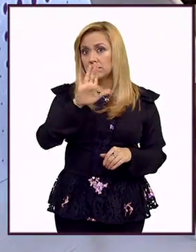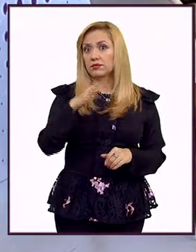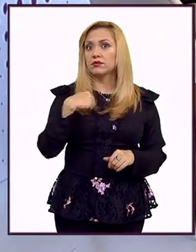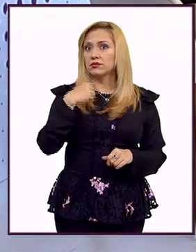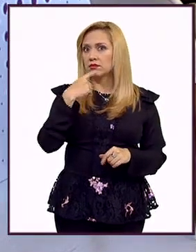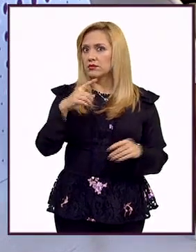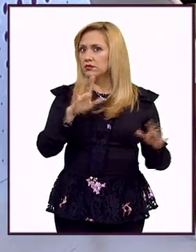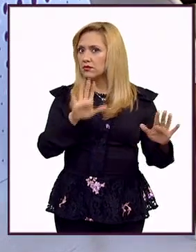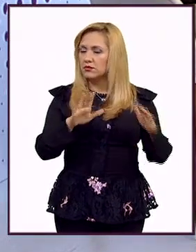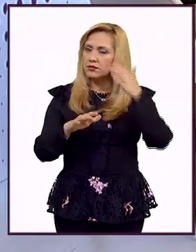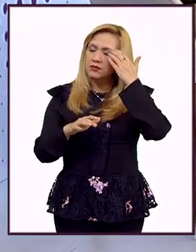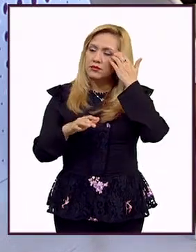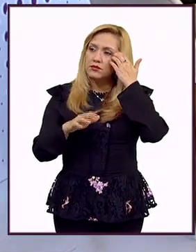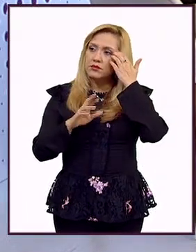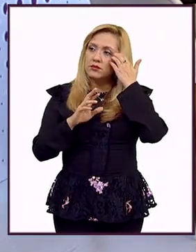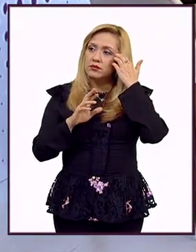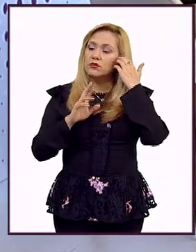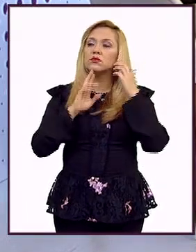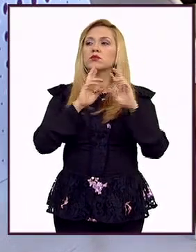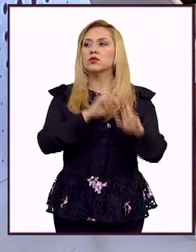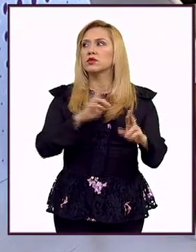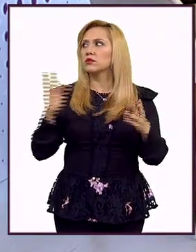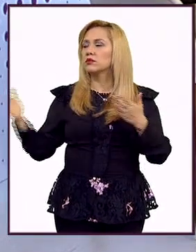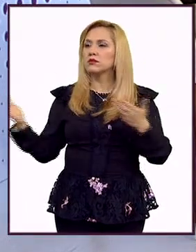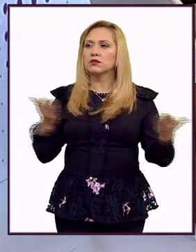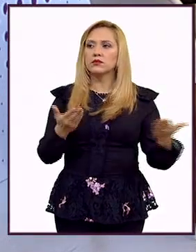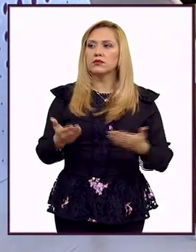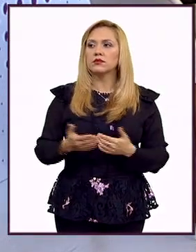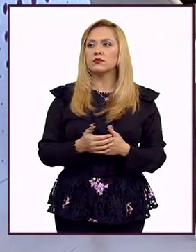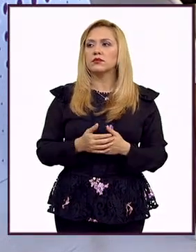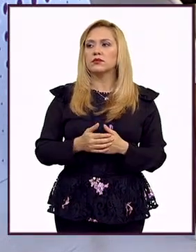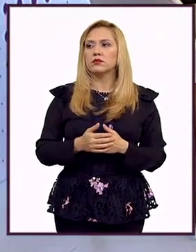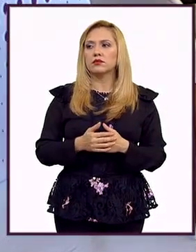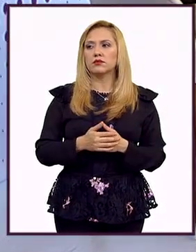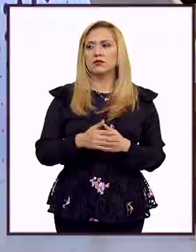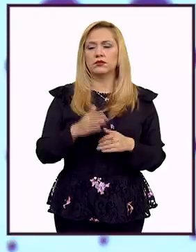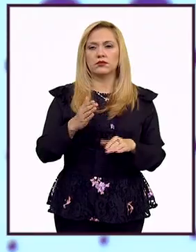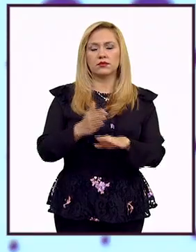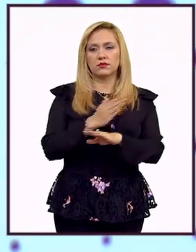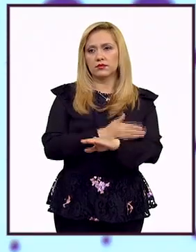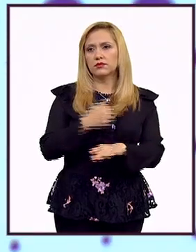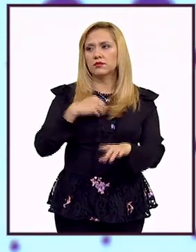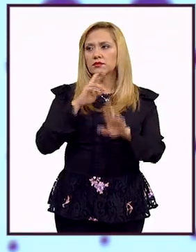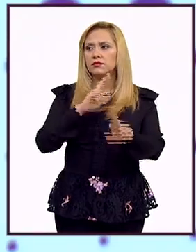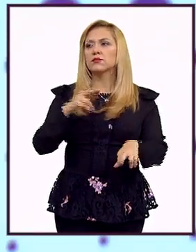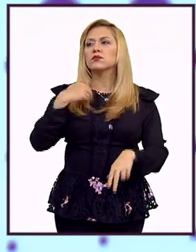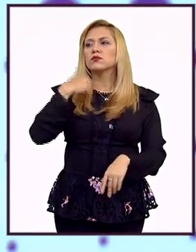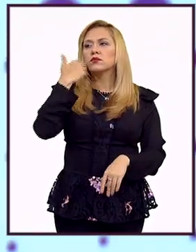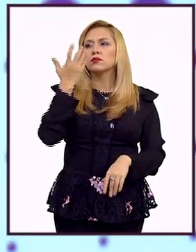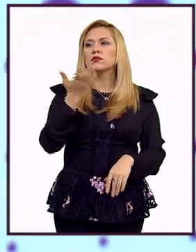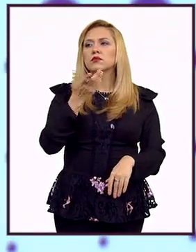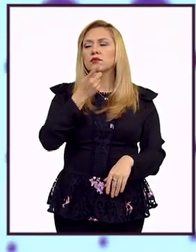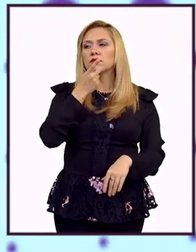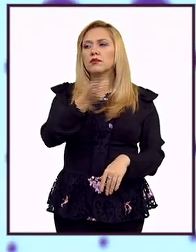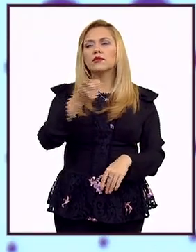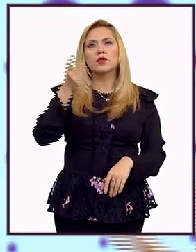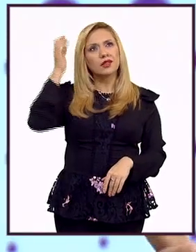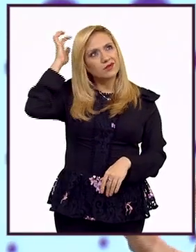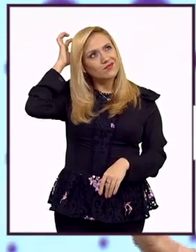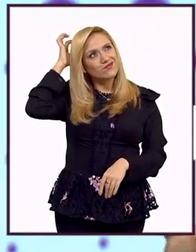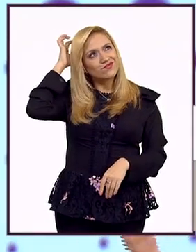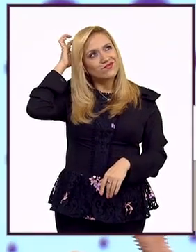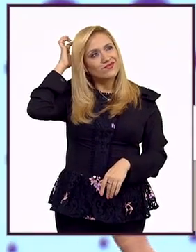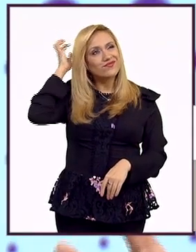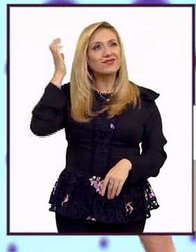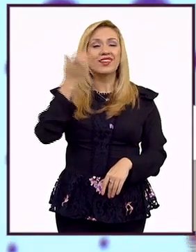como a la par de las respuestas que han dado como las dos compañeras. Una cosa, antecitos de responderte eso, quisiera señalar que la